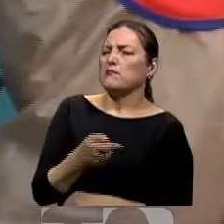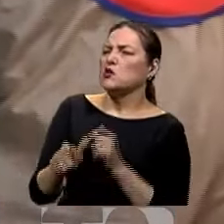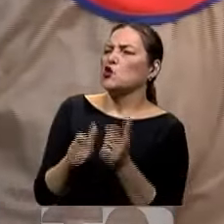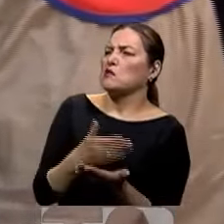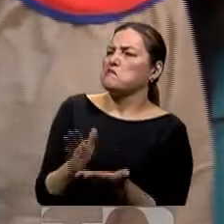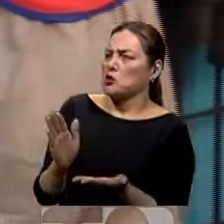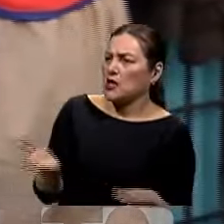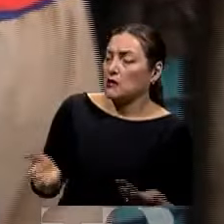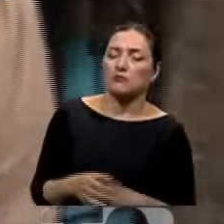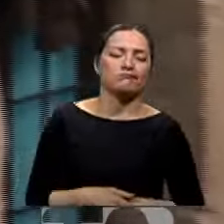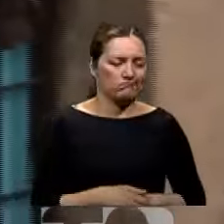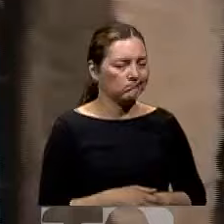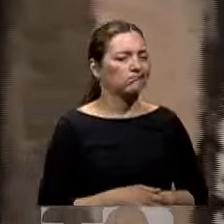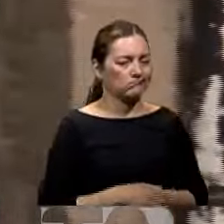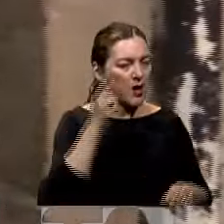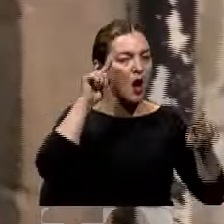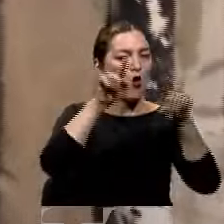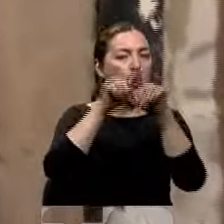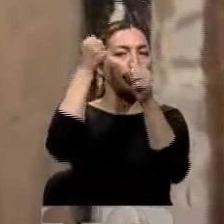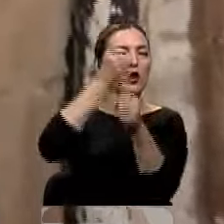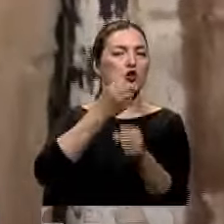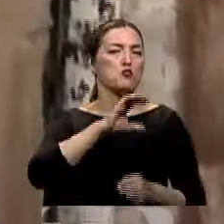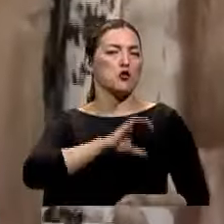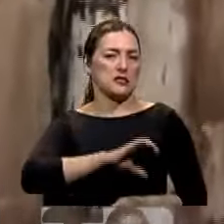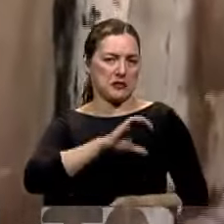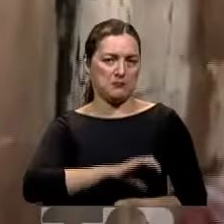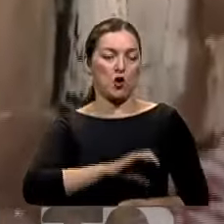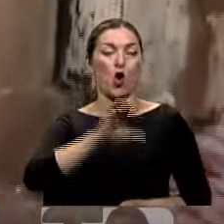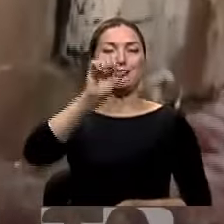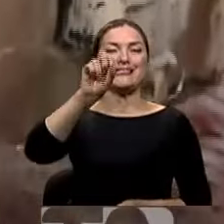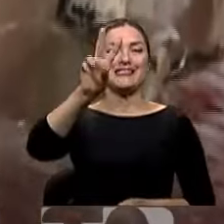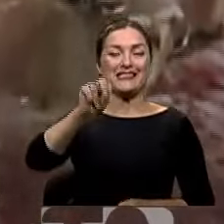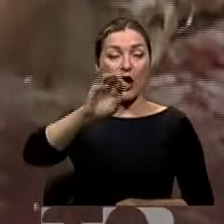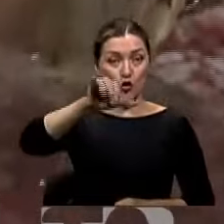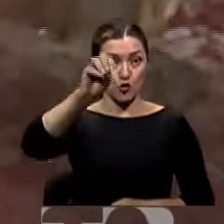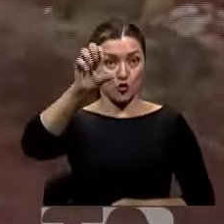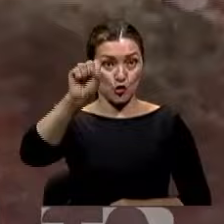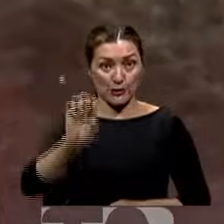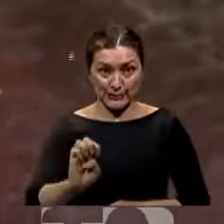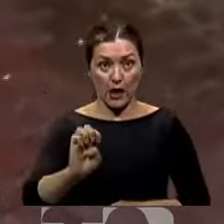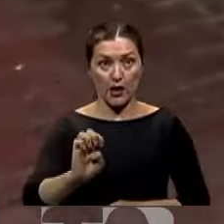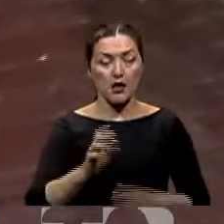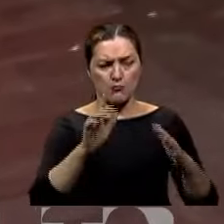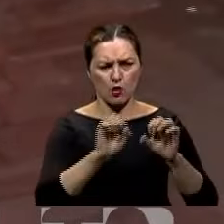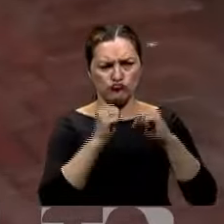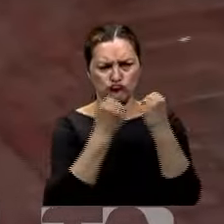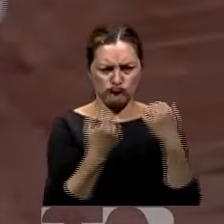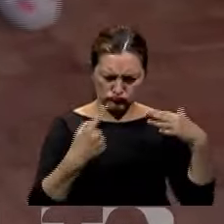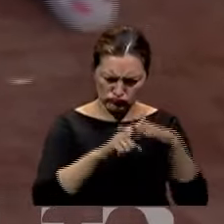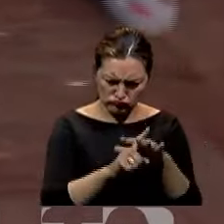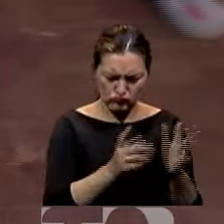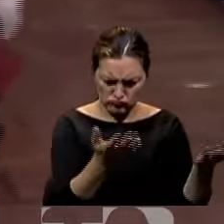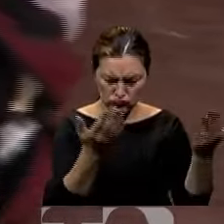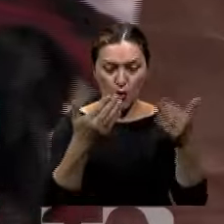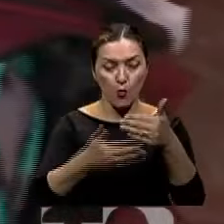de coordinar con el patronato de San José para poder tal vez de ser posible reintegrar a la sociedad durante los respectivos procesos